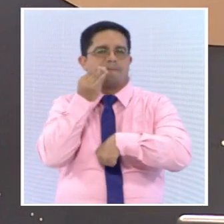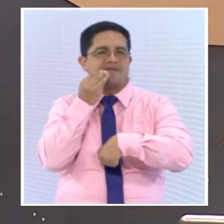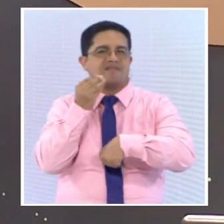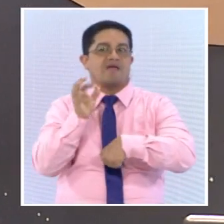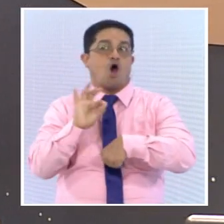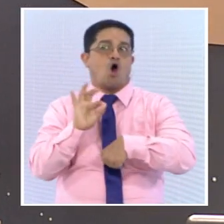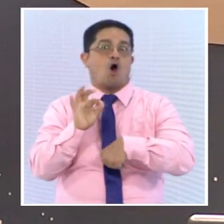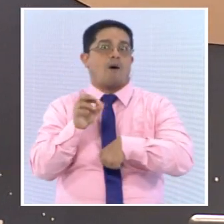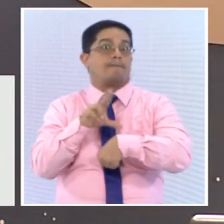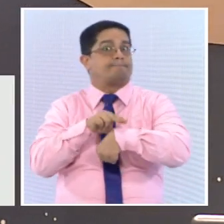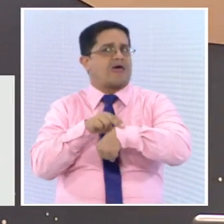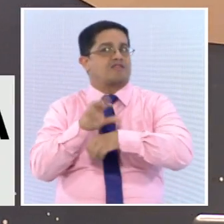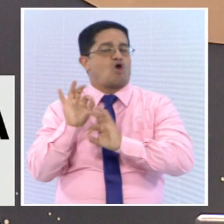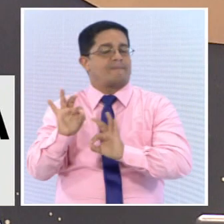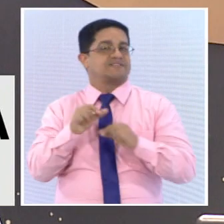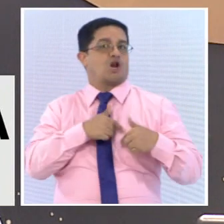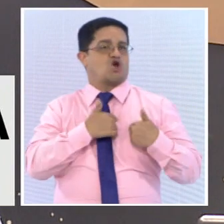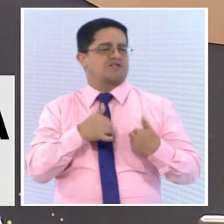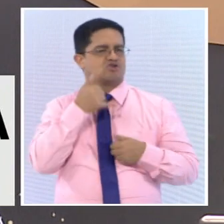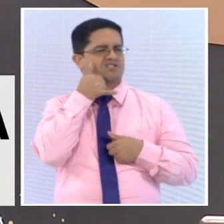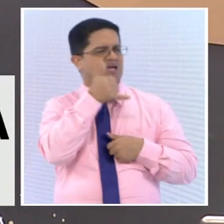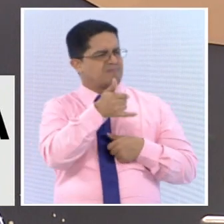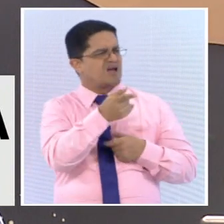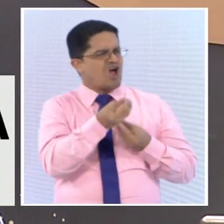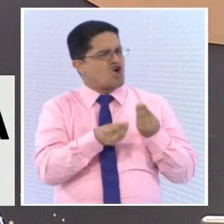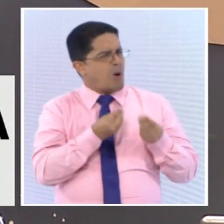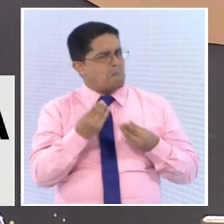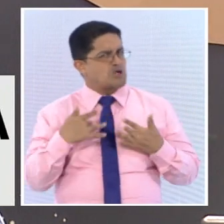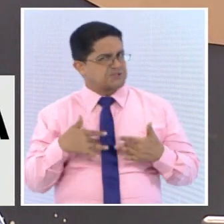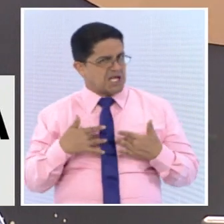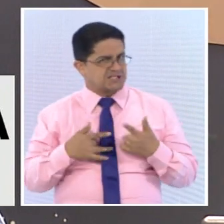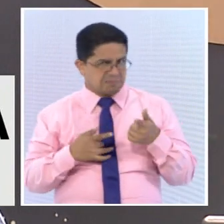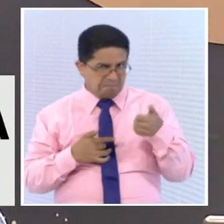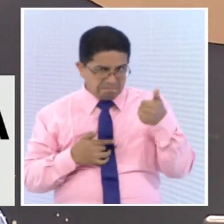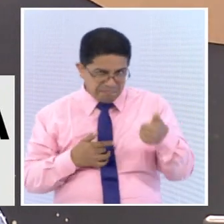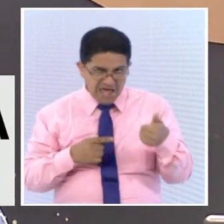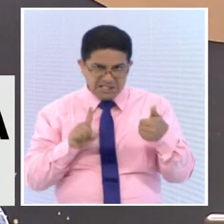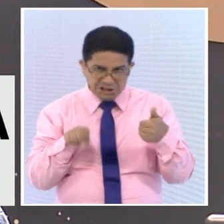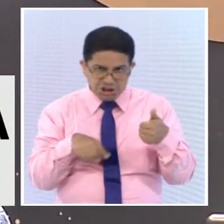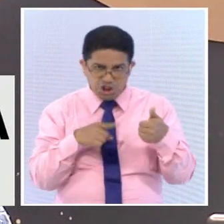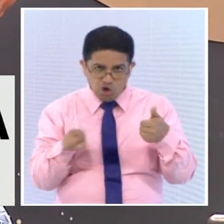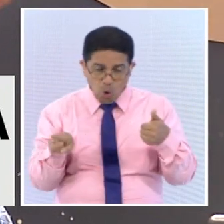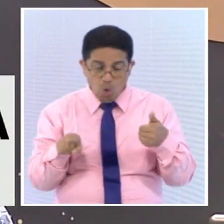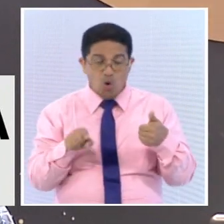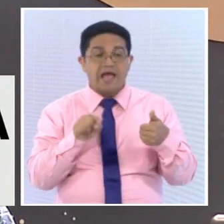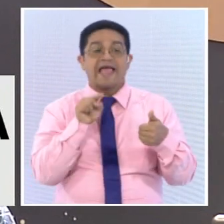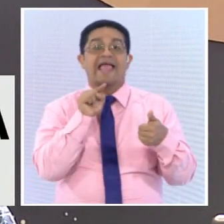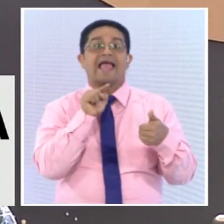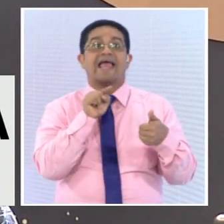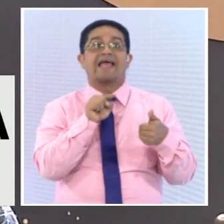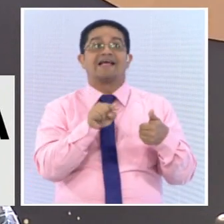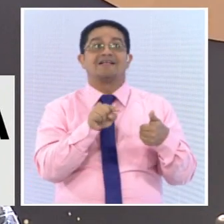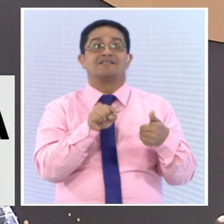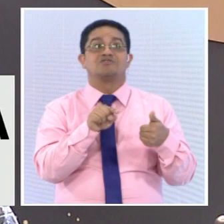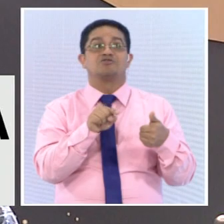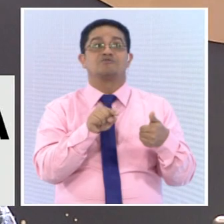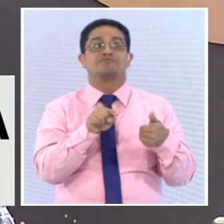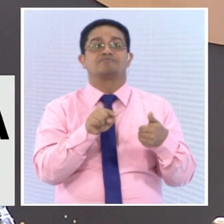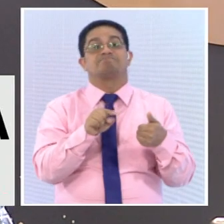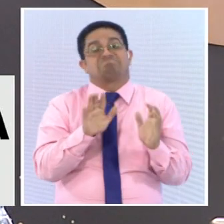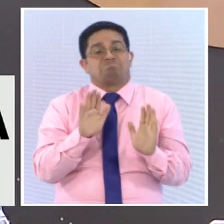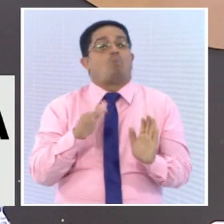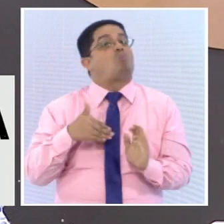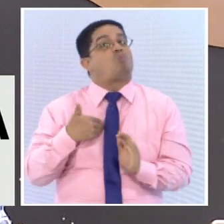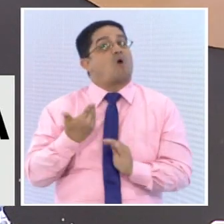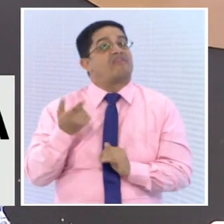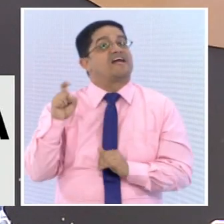cardiólogo mismo, que va a llamarlo y va a decir, bueno, ¿cómo te sientes? ¿Cómo estás tú? Y eso puede ser que tengas que visitarnos de nuevo porque puedes estar ante un